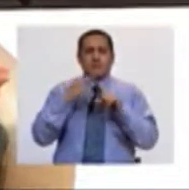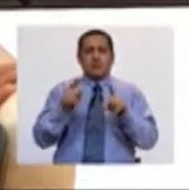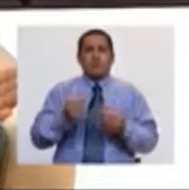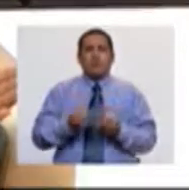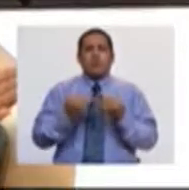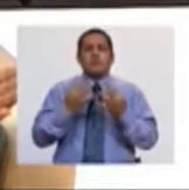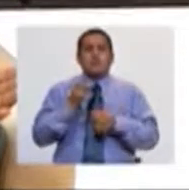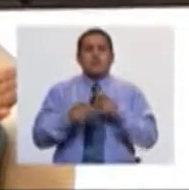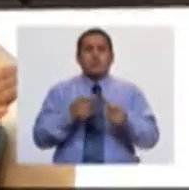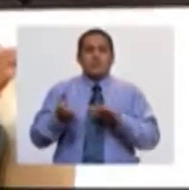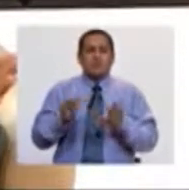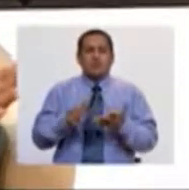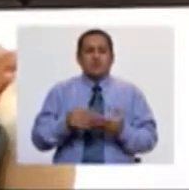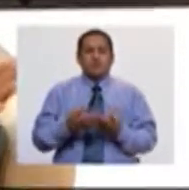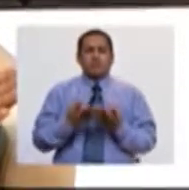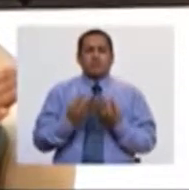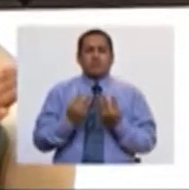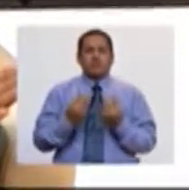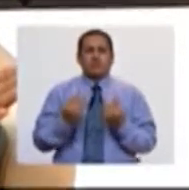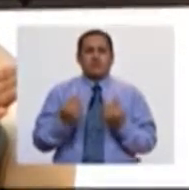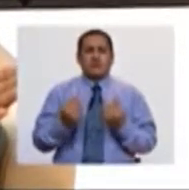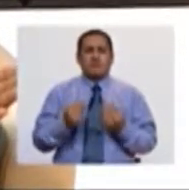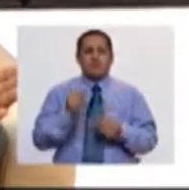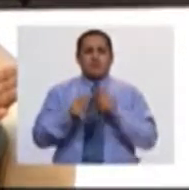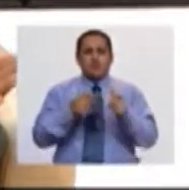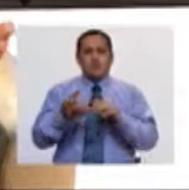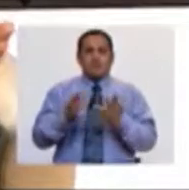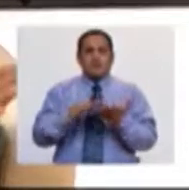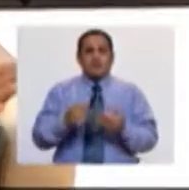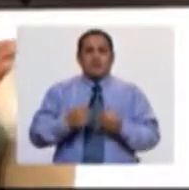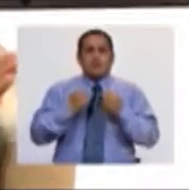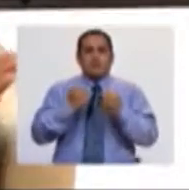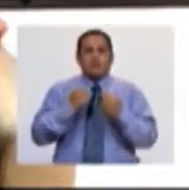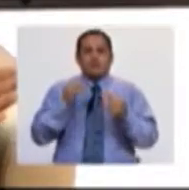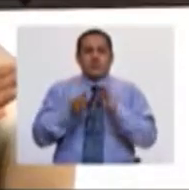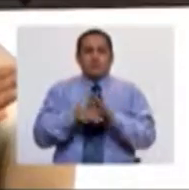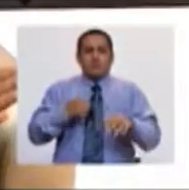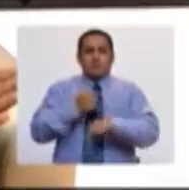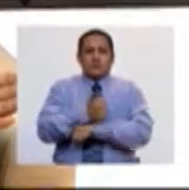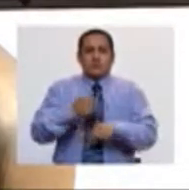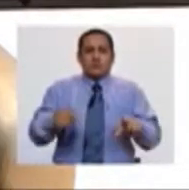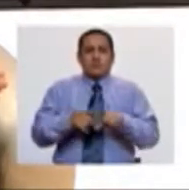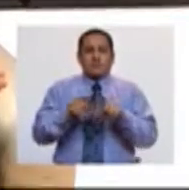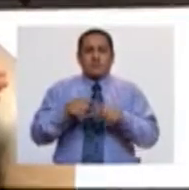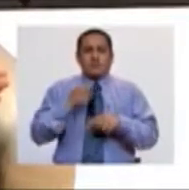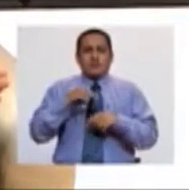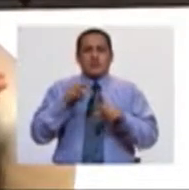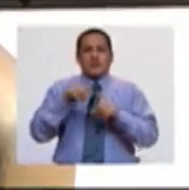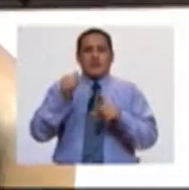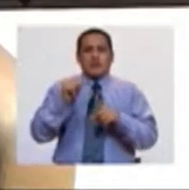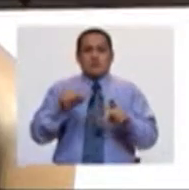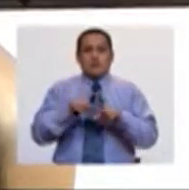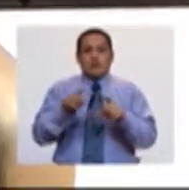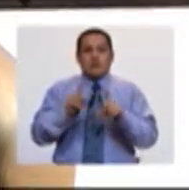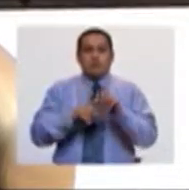¿Y cuántos han muerto? Cientos y miles de personas han muerto en el esfuerzo por derrotar a Sendero Luminoso y al MRTA,